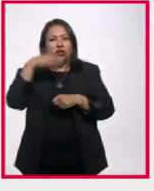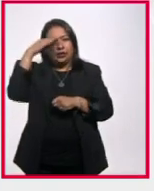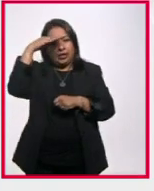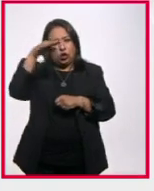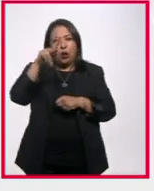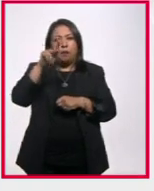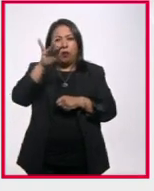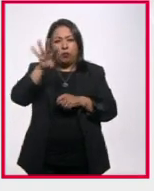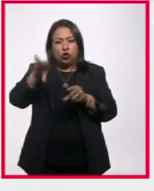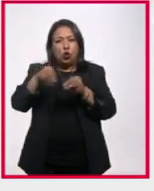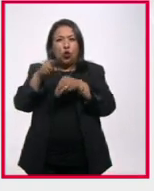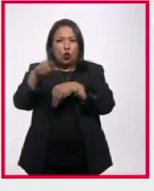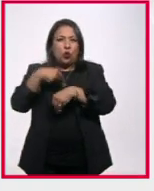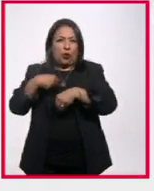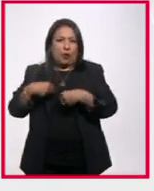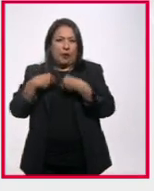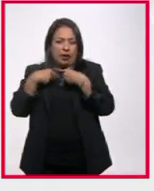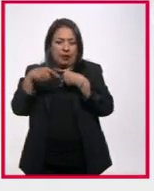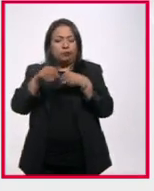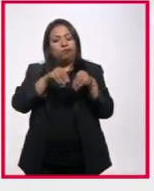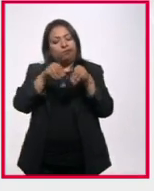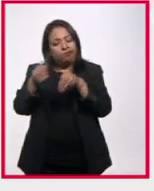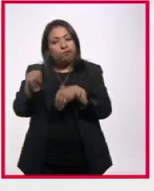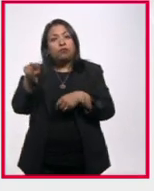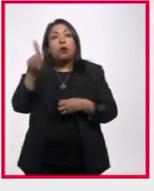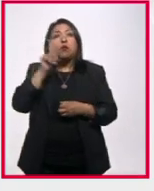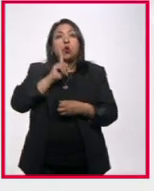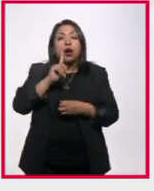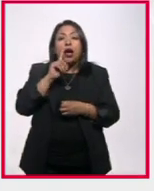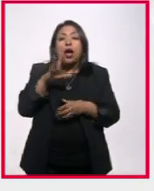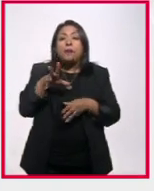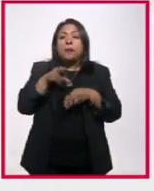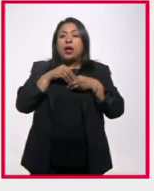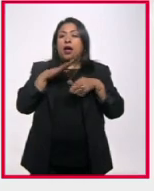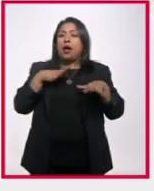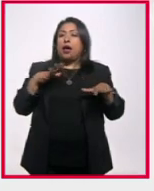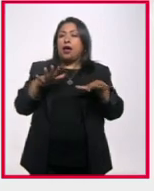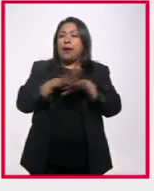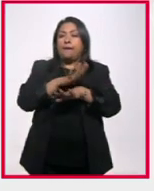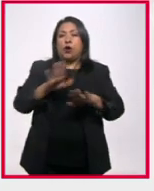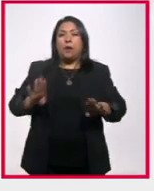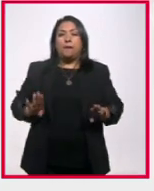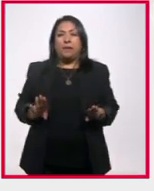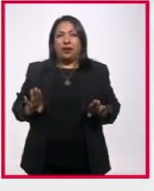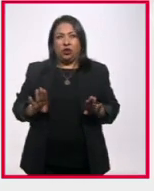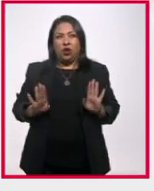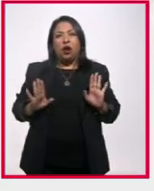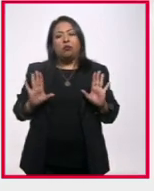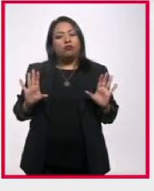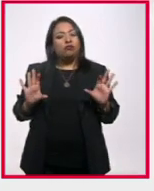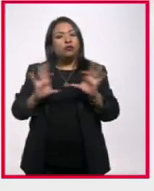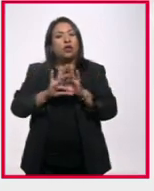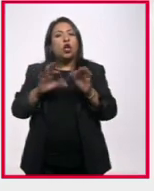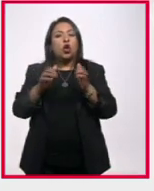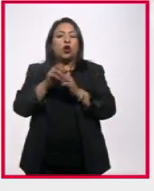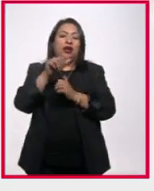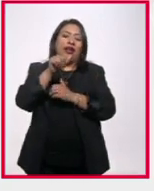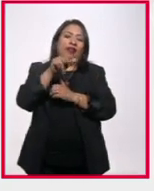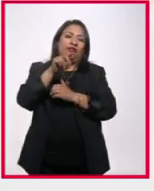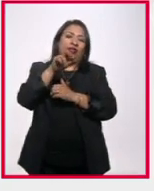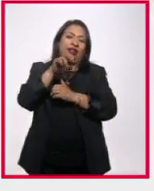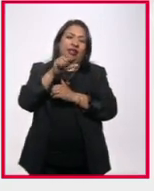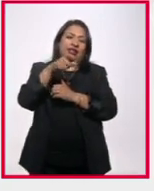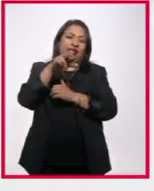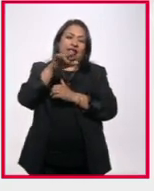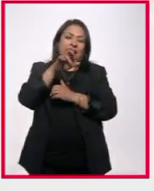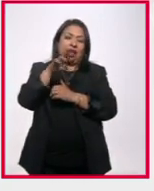Pomposo, vive con ella. Y entonces ella adquiere otra personalidad, se vincula con Andrés Quintana Roo,